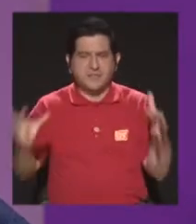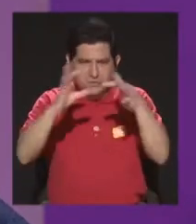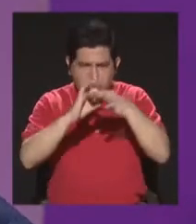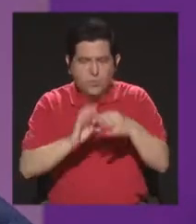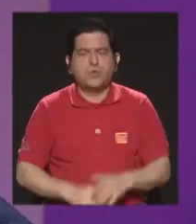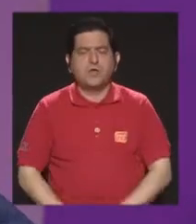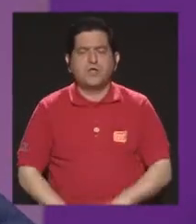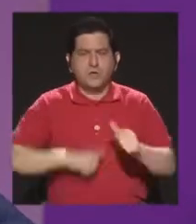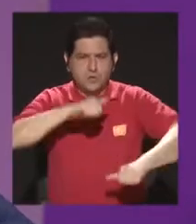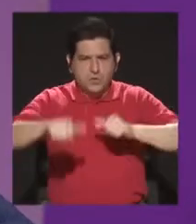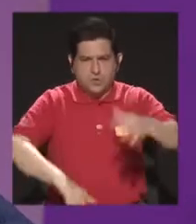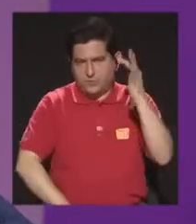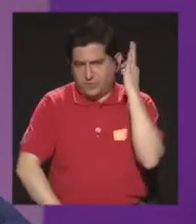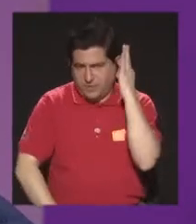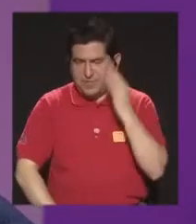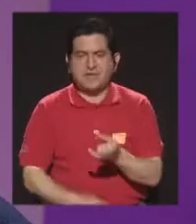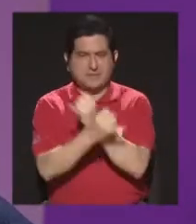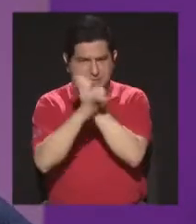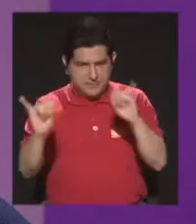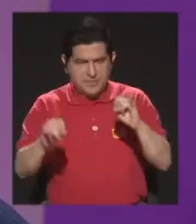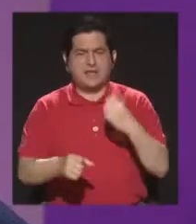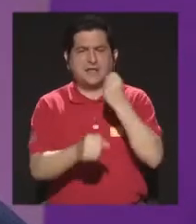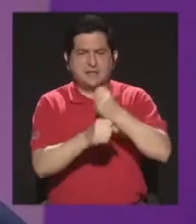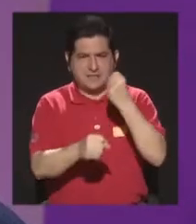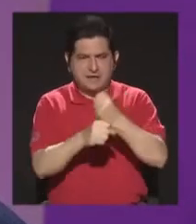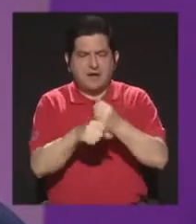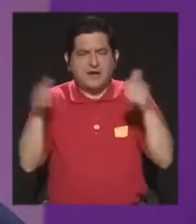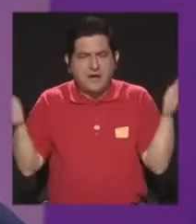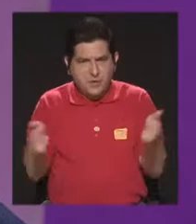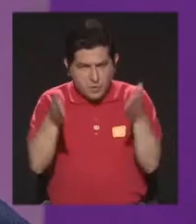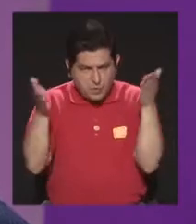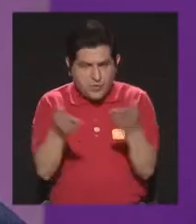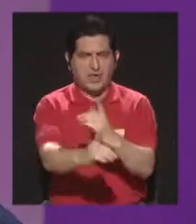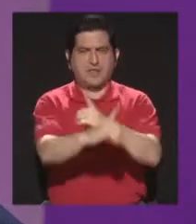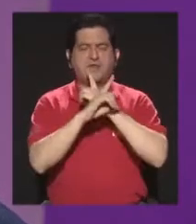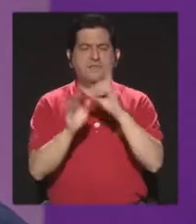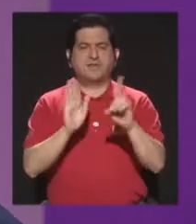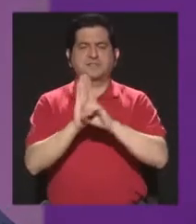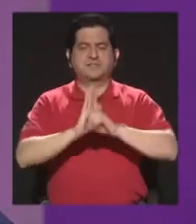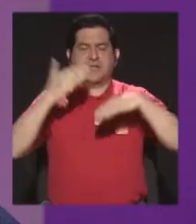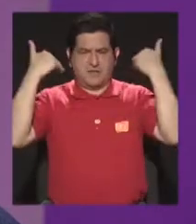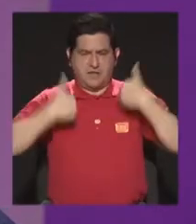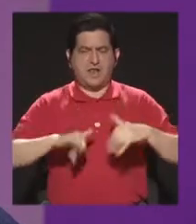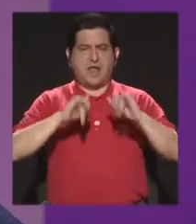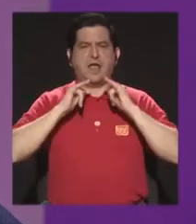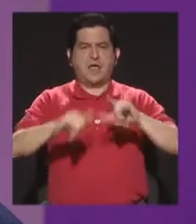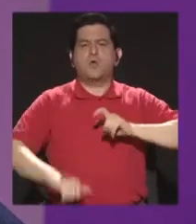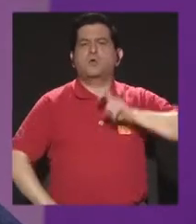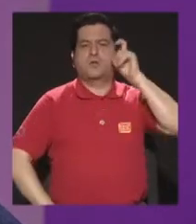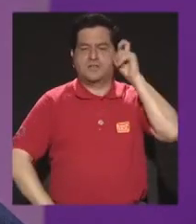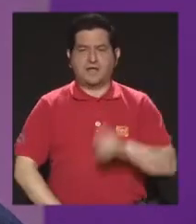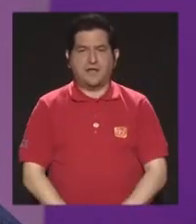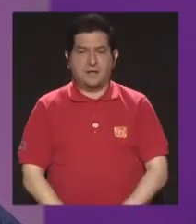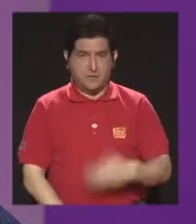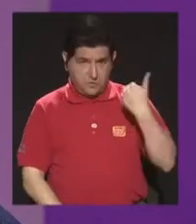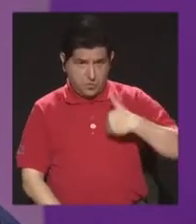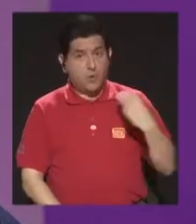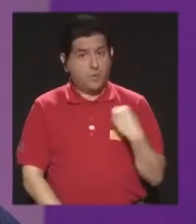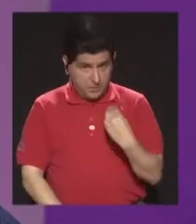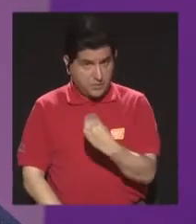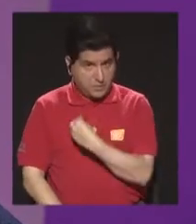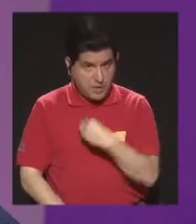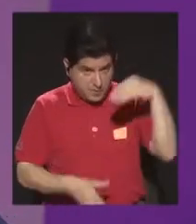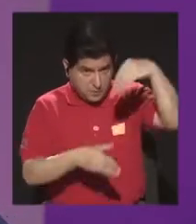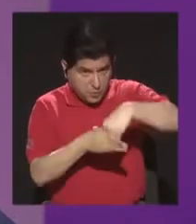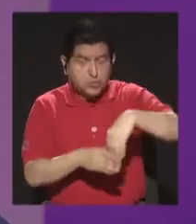autodenominados feministas, que trabajamos juntos por la promoción y defensa de los derechos humanos y la igualdad de género. ¿Hay hombres integrando la